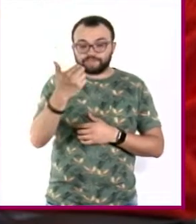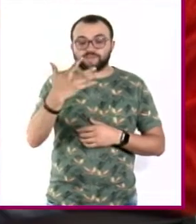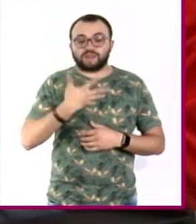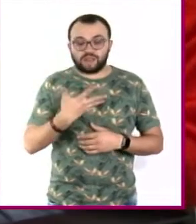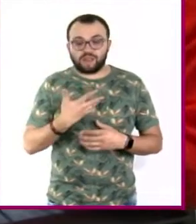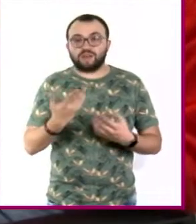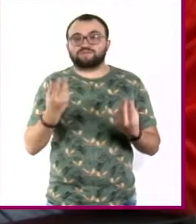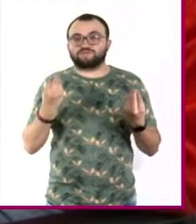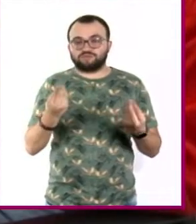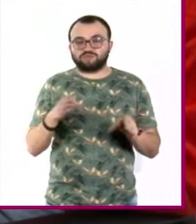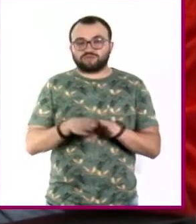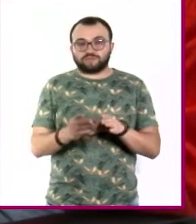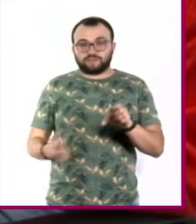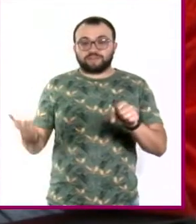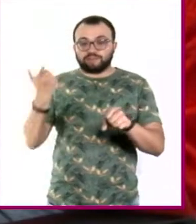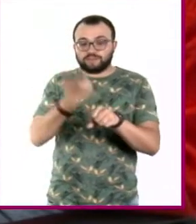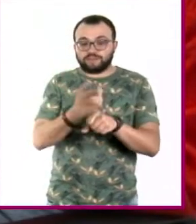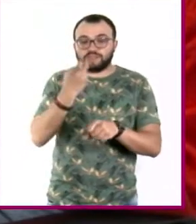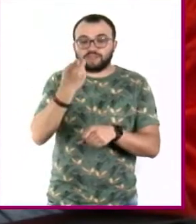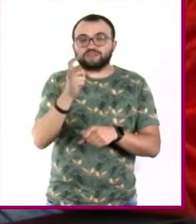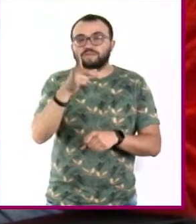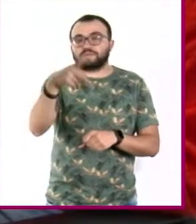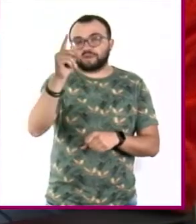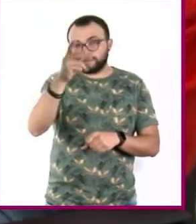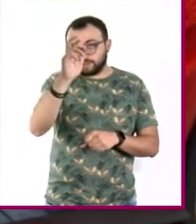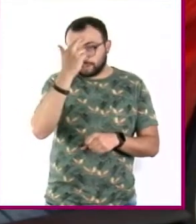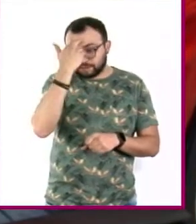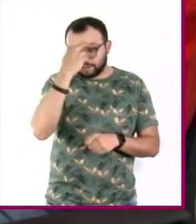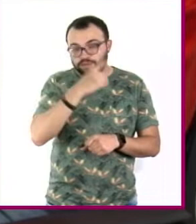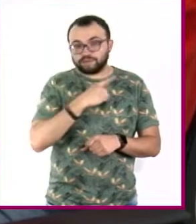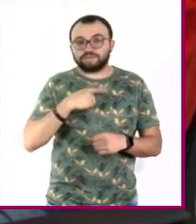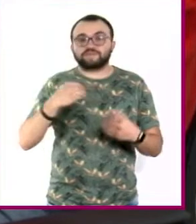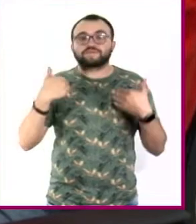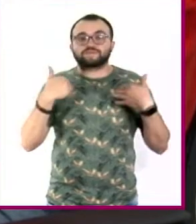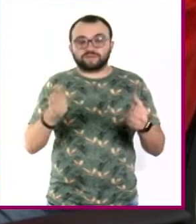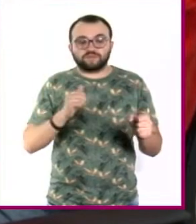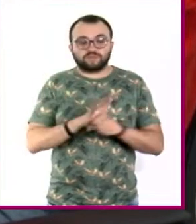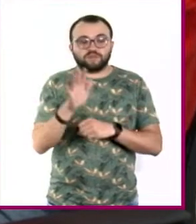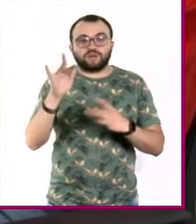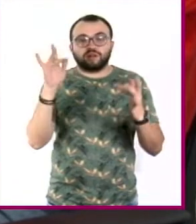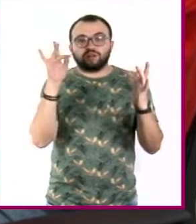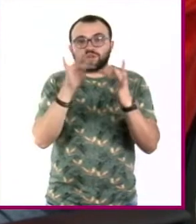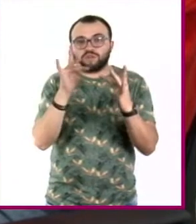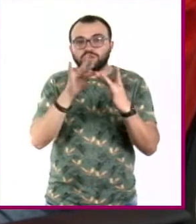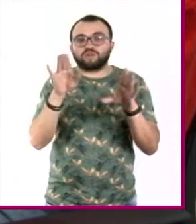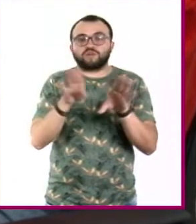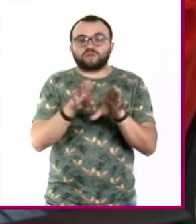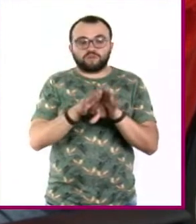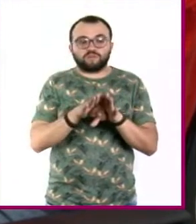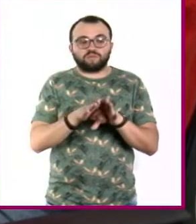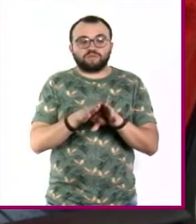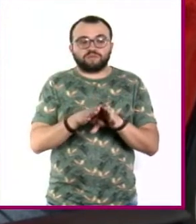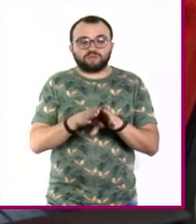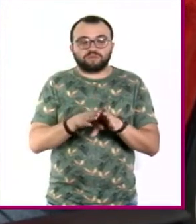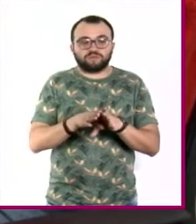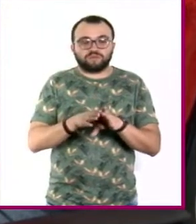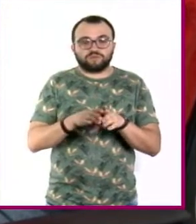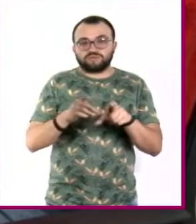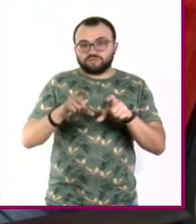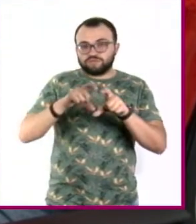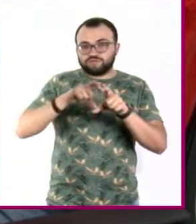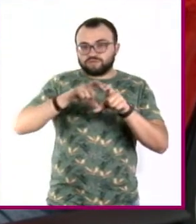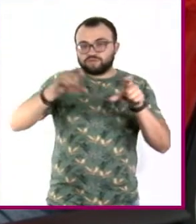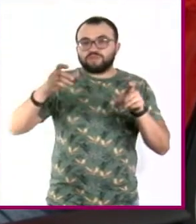fuertes inversiones en ese rubro, pero recuerda que hay que entender la conectividad como el servicio de banda ancha que tenga una